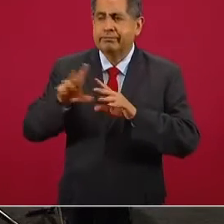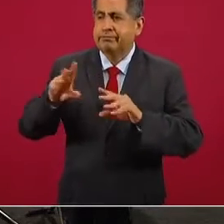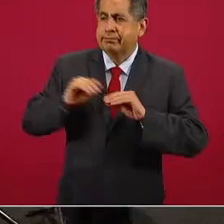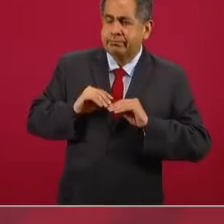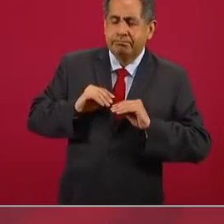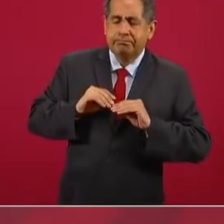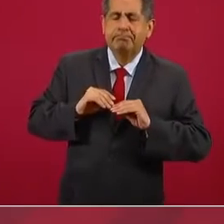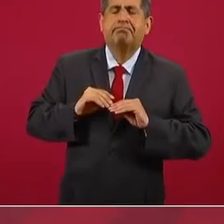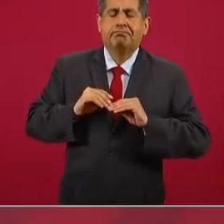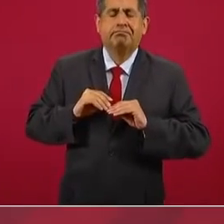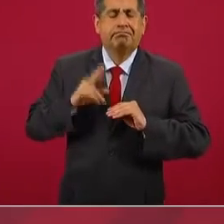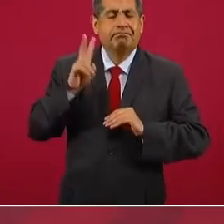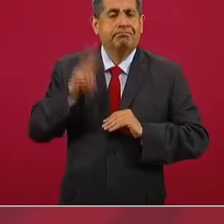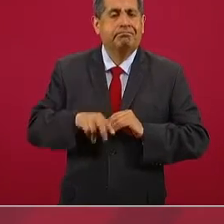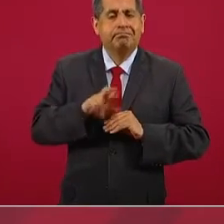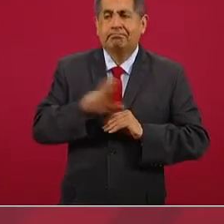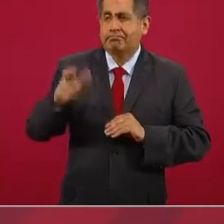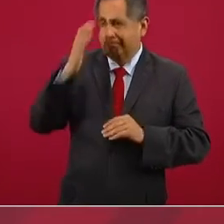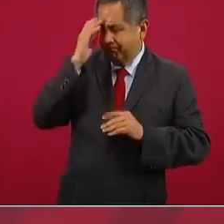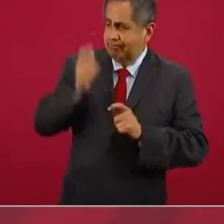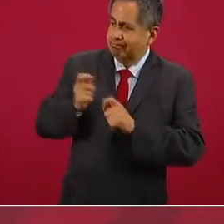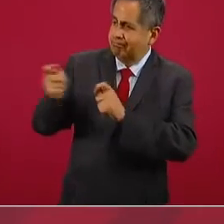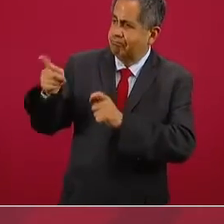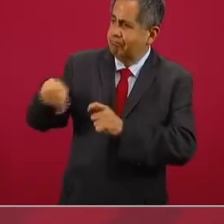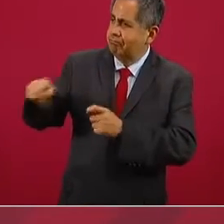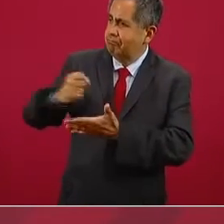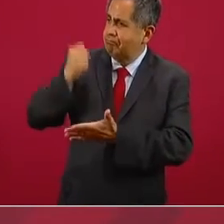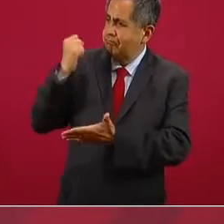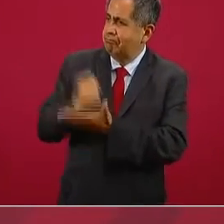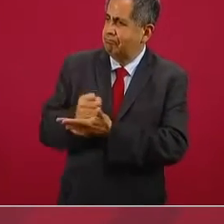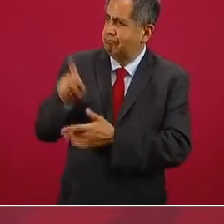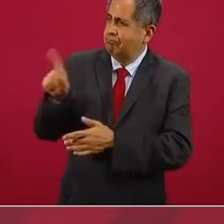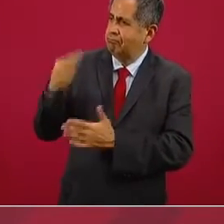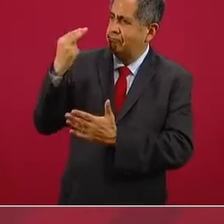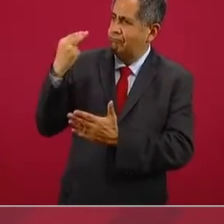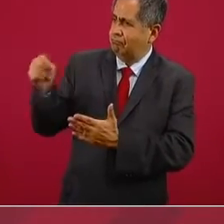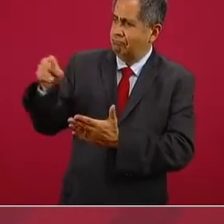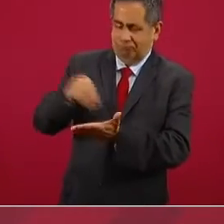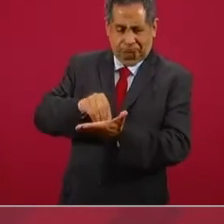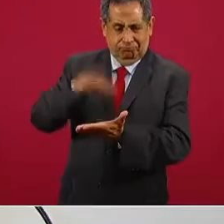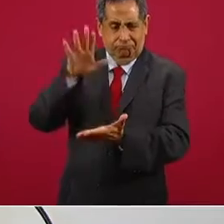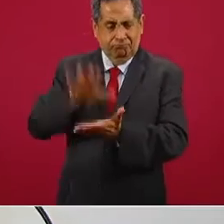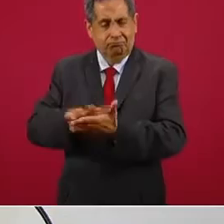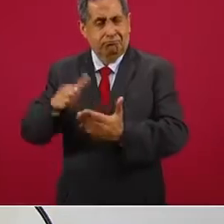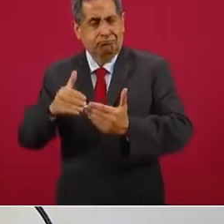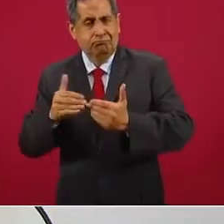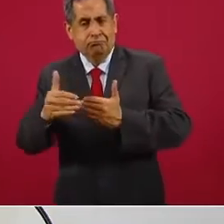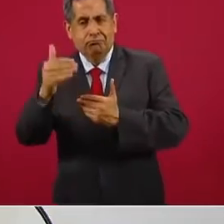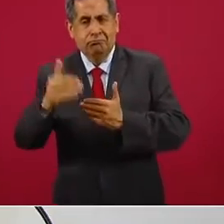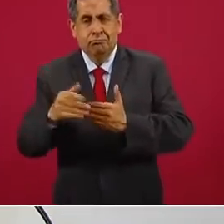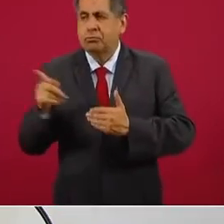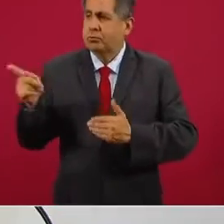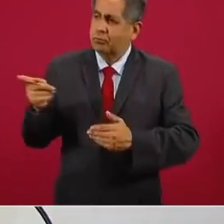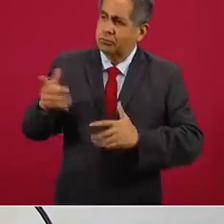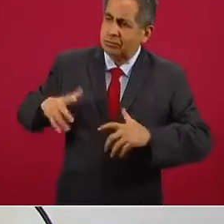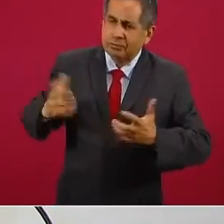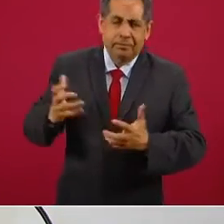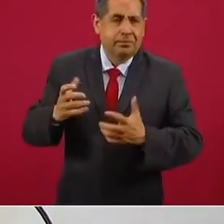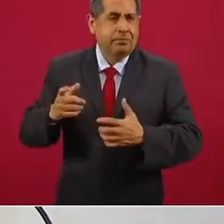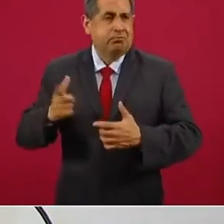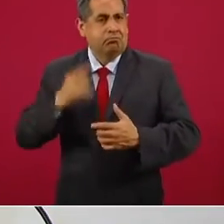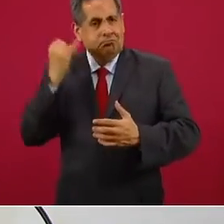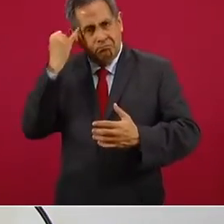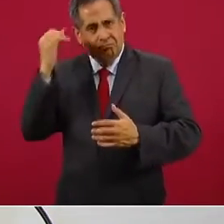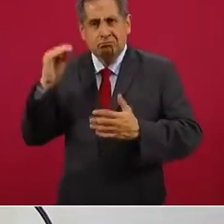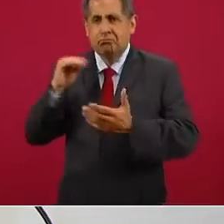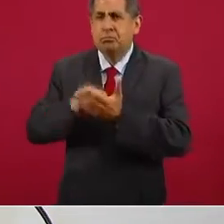a los ganadores de los reconocimientos que llevan el nombre de hombres que han creado, de quienes han